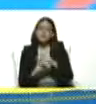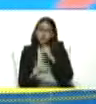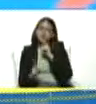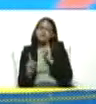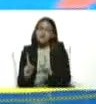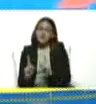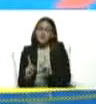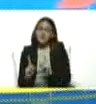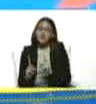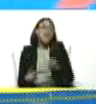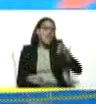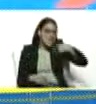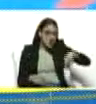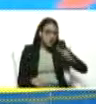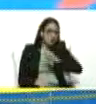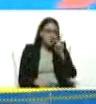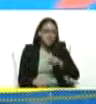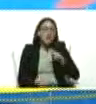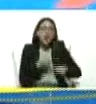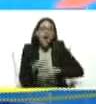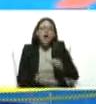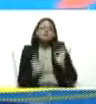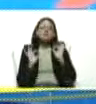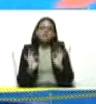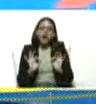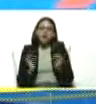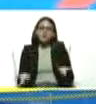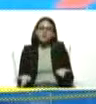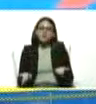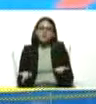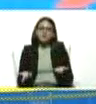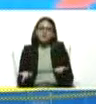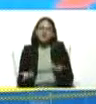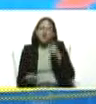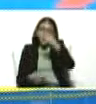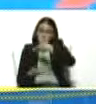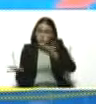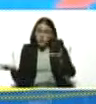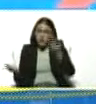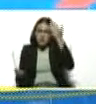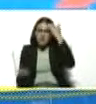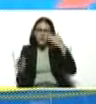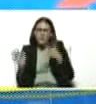Y lo hicimos. ¿Y ustedes saben por qué lo hicimos?